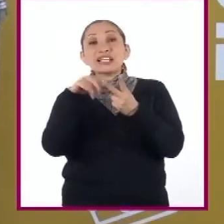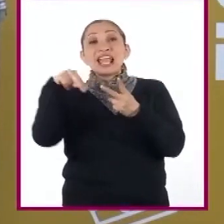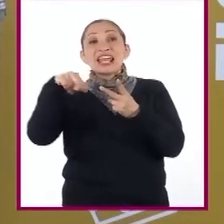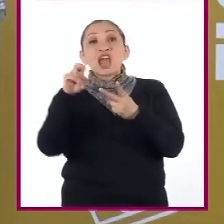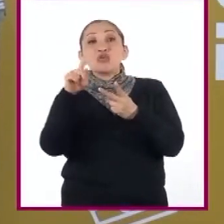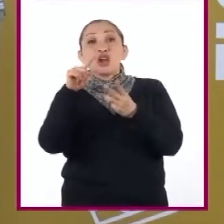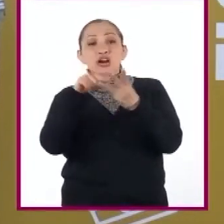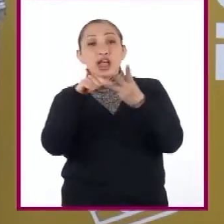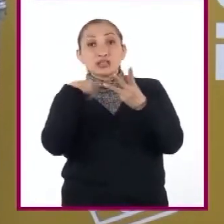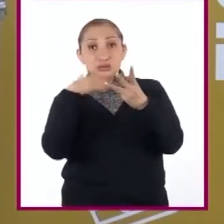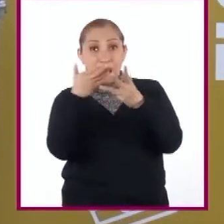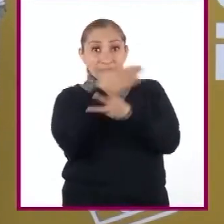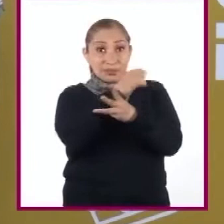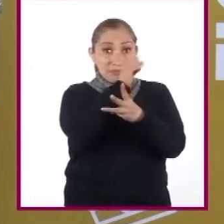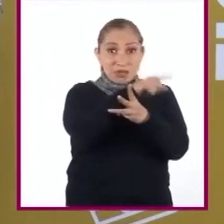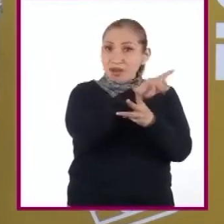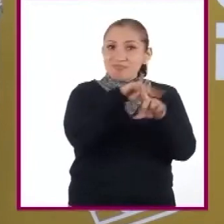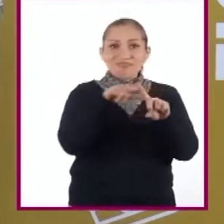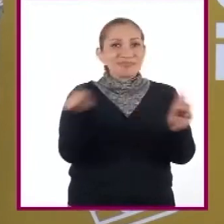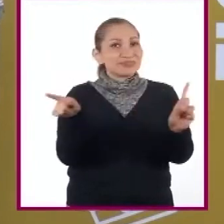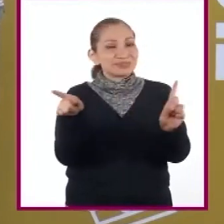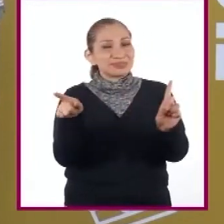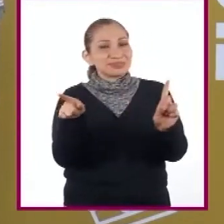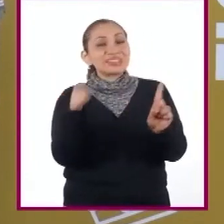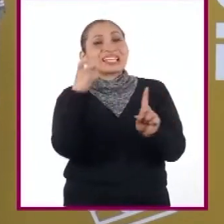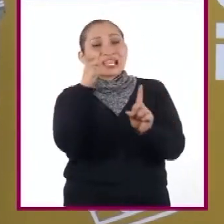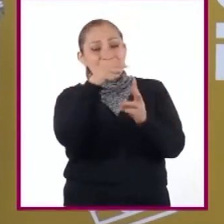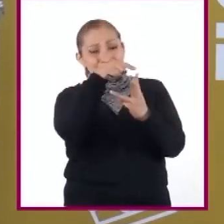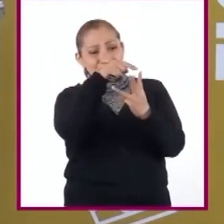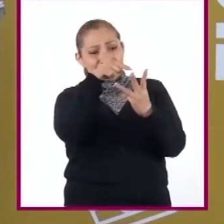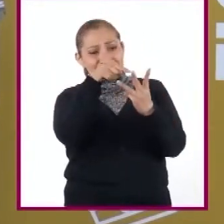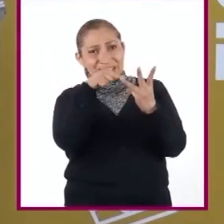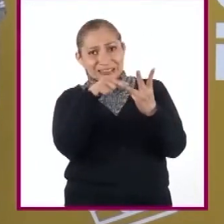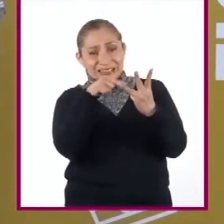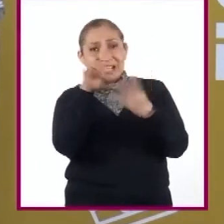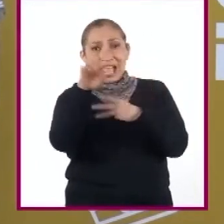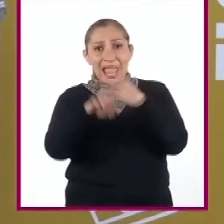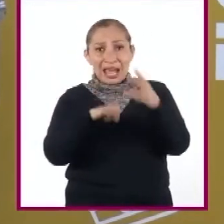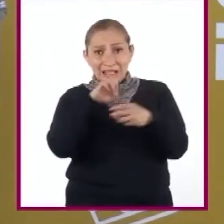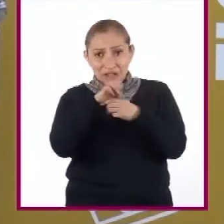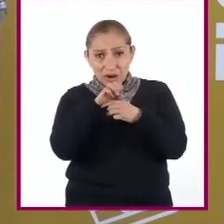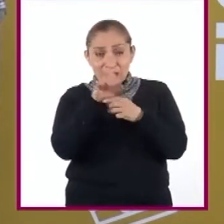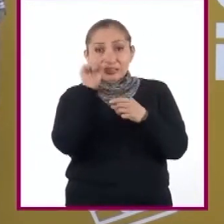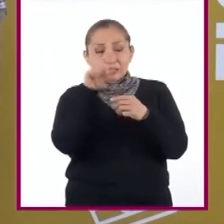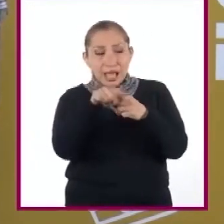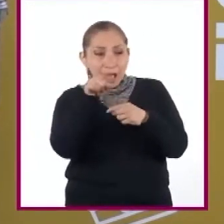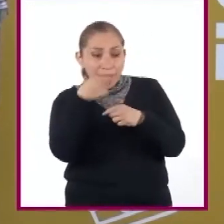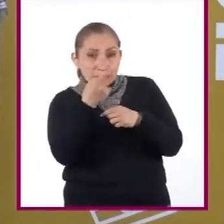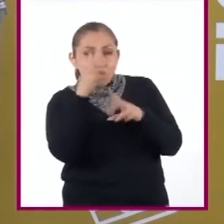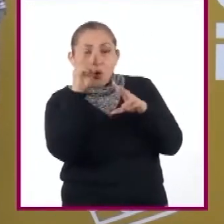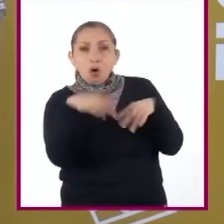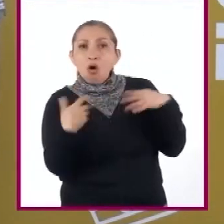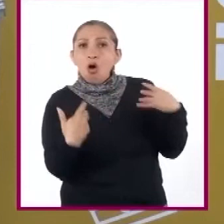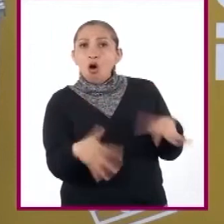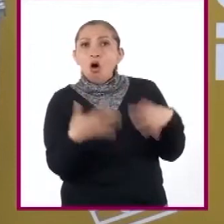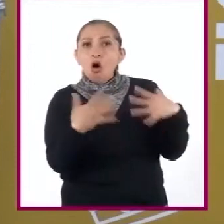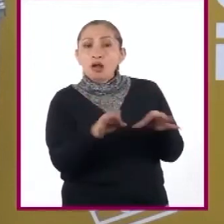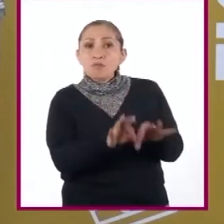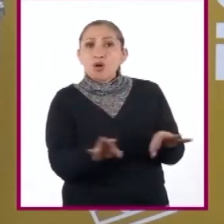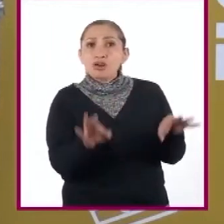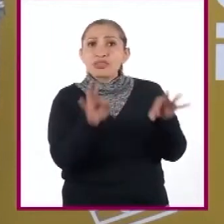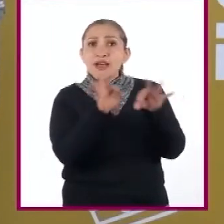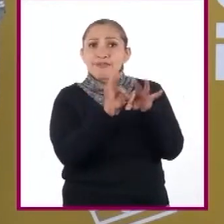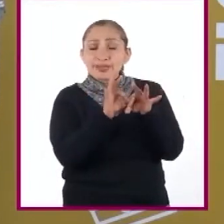de ser la sustancia original. Aunque algunas de estas partículas, los electrones, resultaron ser realmente